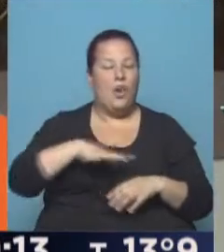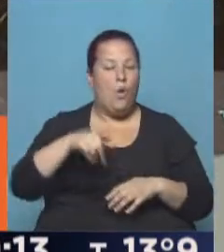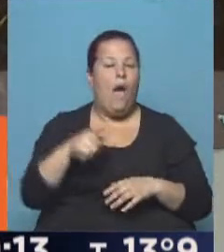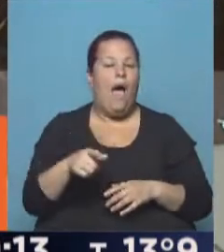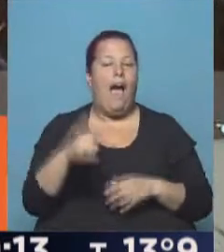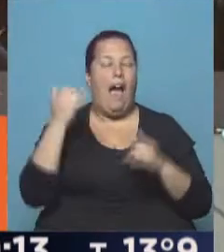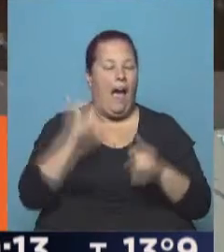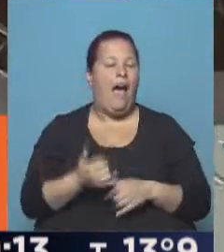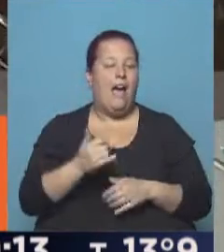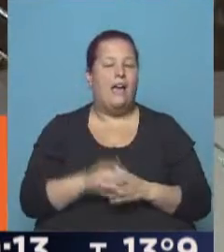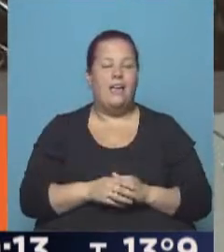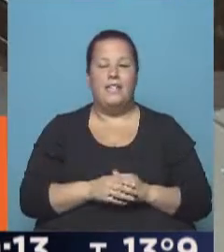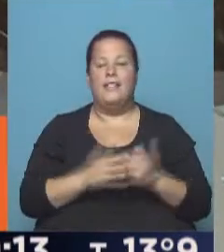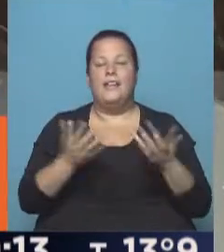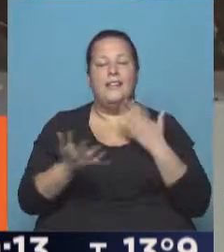tiene alguna